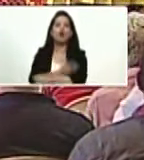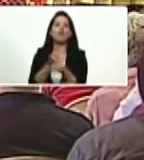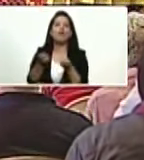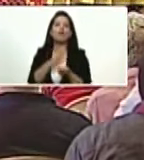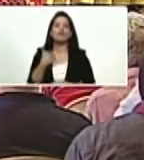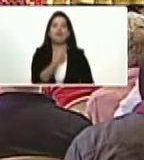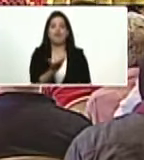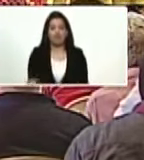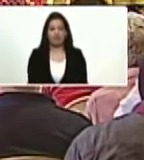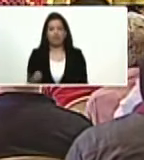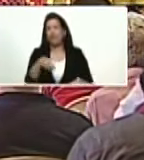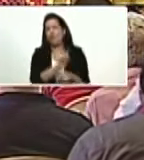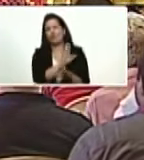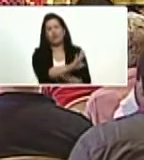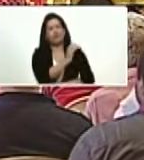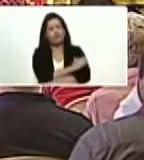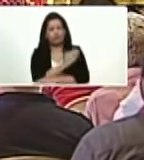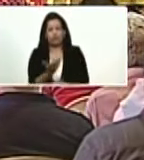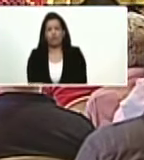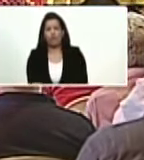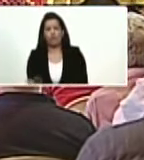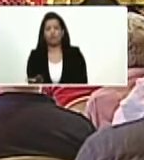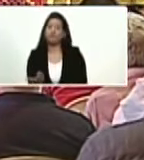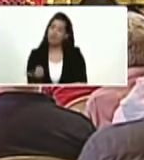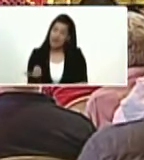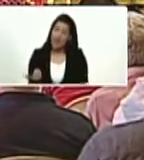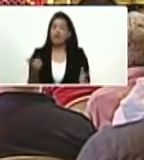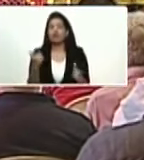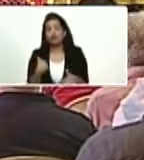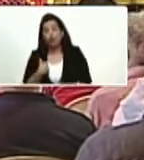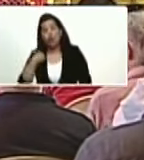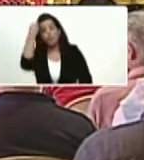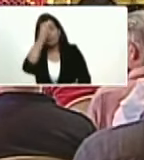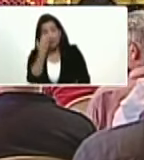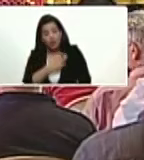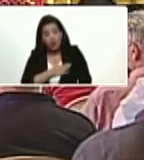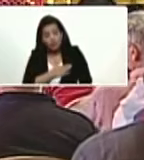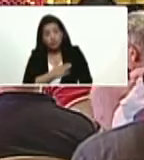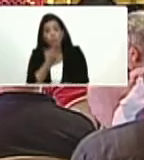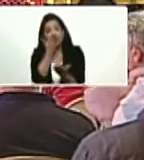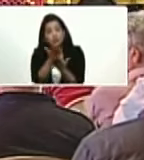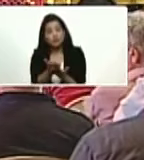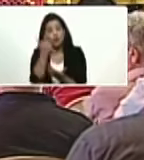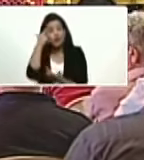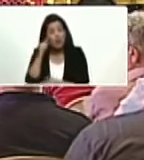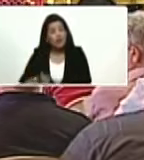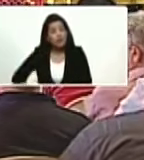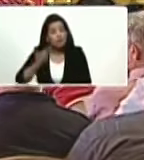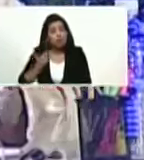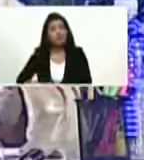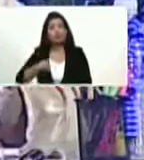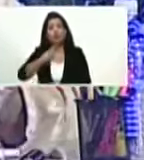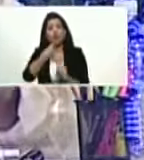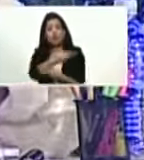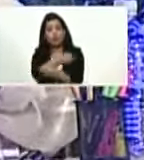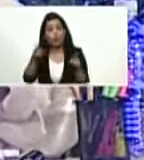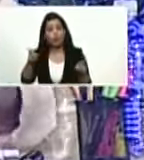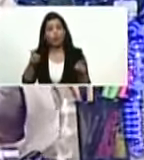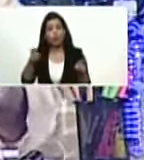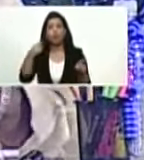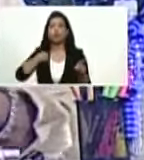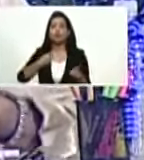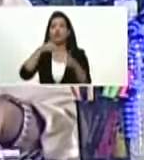Entonces, esto yo lo digo, y creo que pudiera ser hasta lo más importante que hoy diga y que